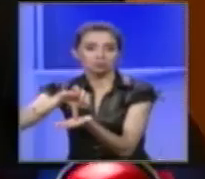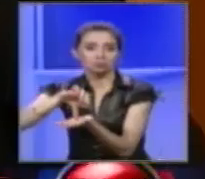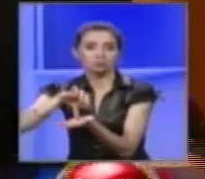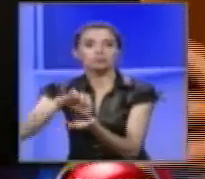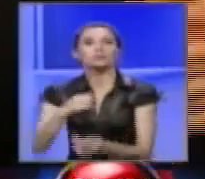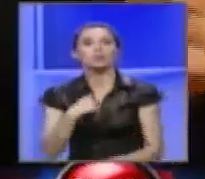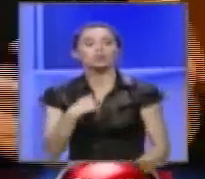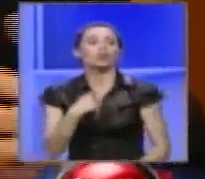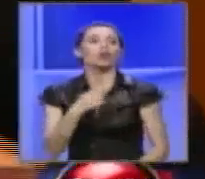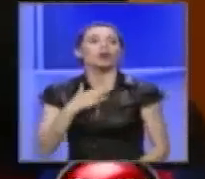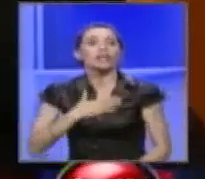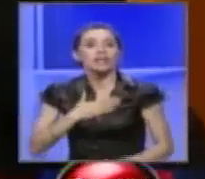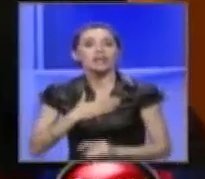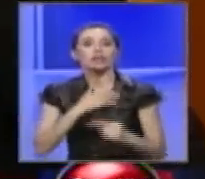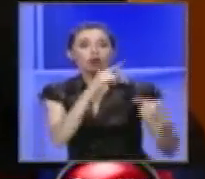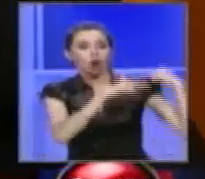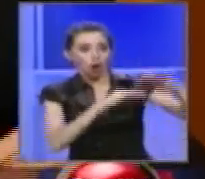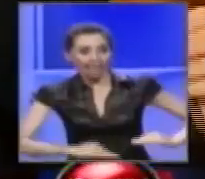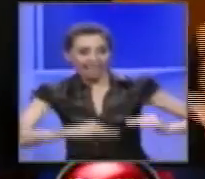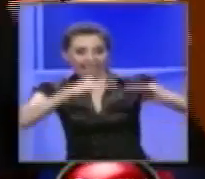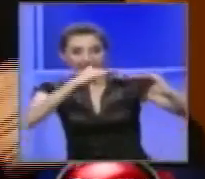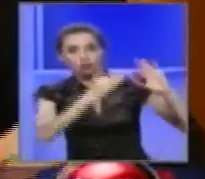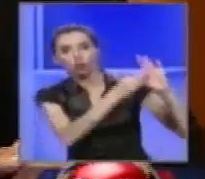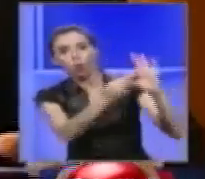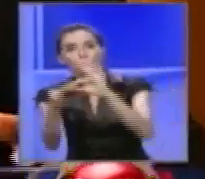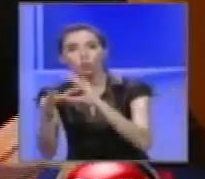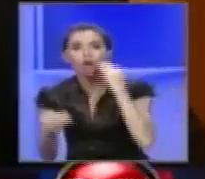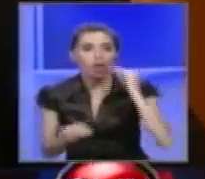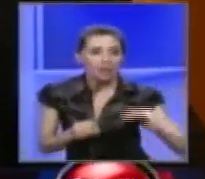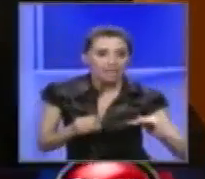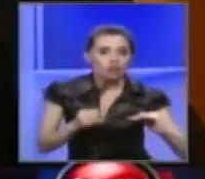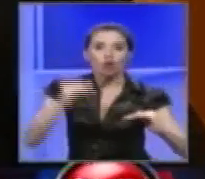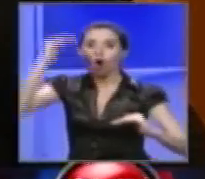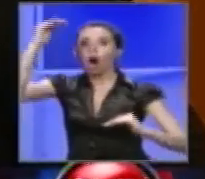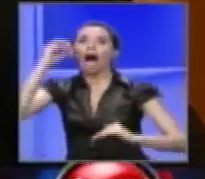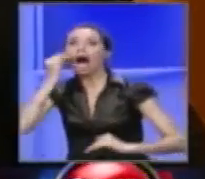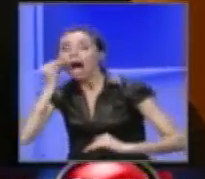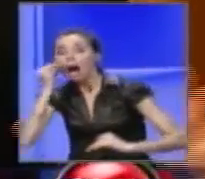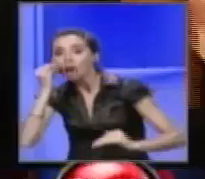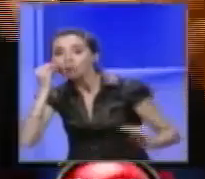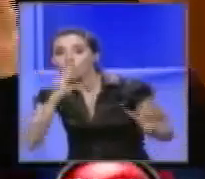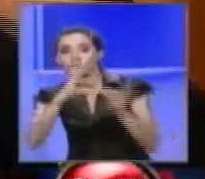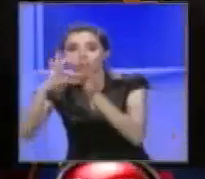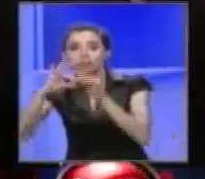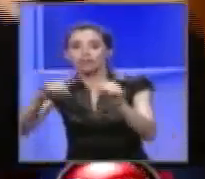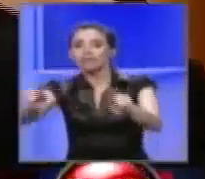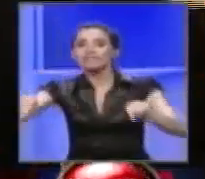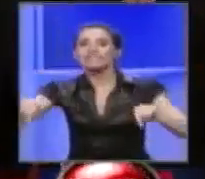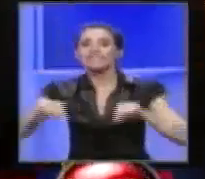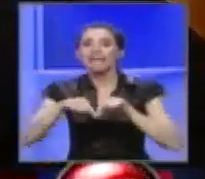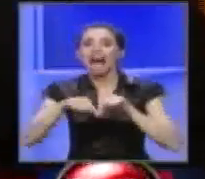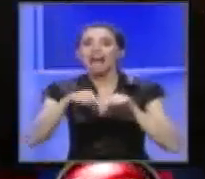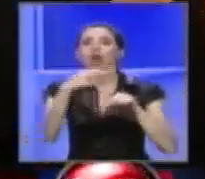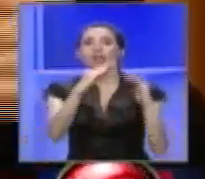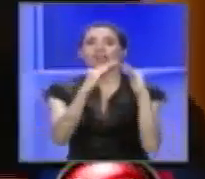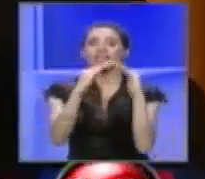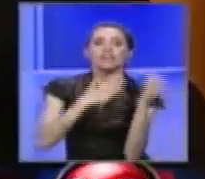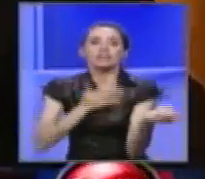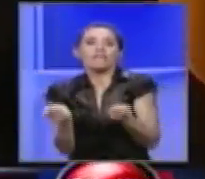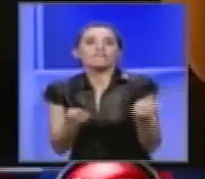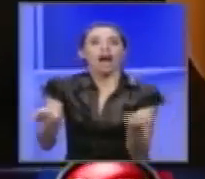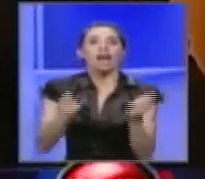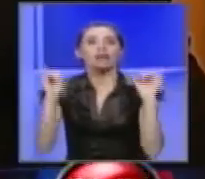Lo que yo quiero es unir generaciones y que desde los niños hasta los abuelitos estén en las salas de sus casas bailando